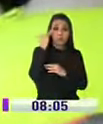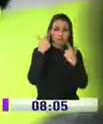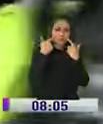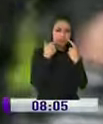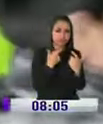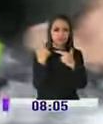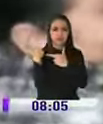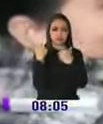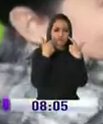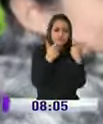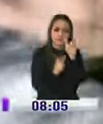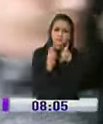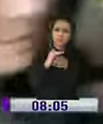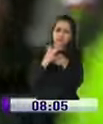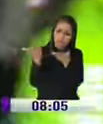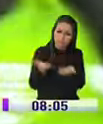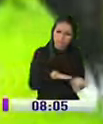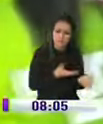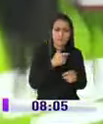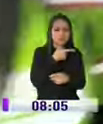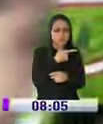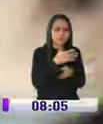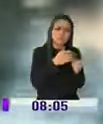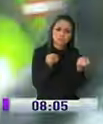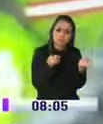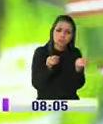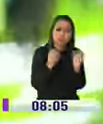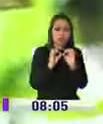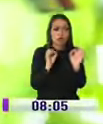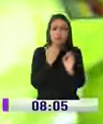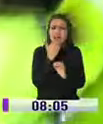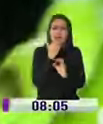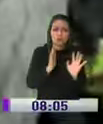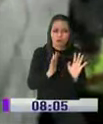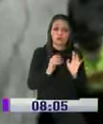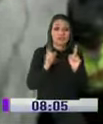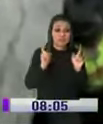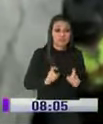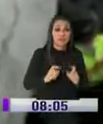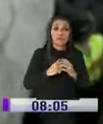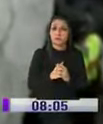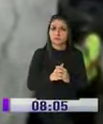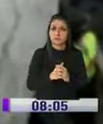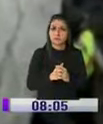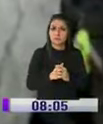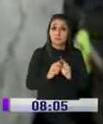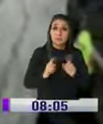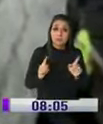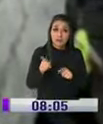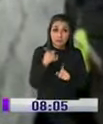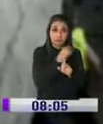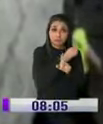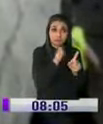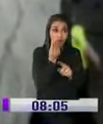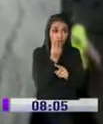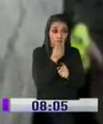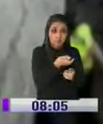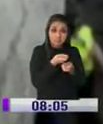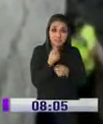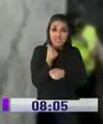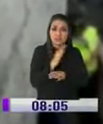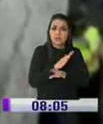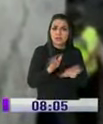los invitados y de las bebidas, así como sustancias que van a consumir, y que no busquen lucrar de los adolescentes. En el sector de San